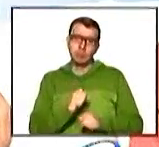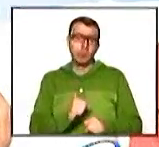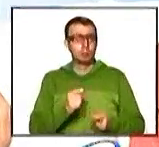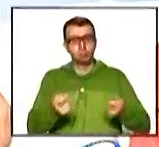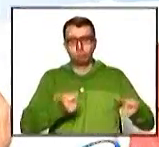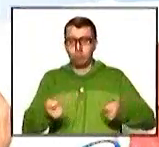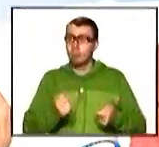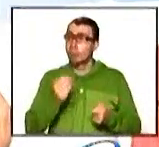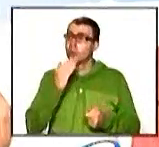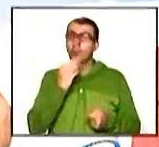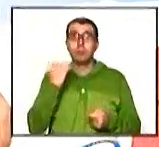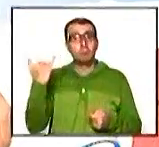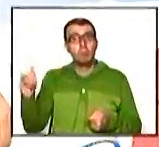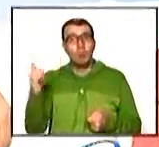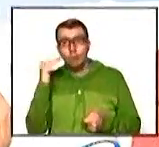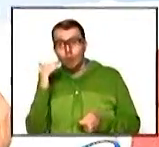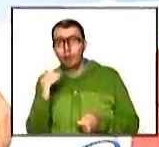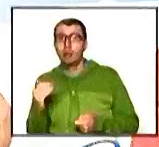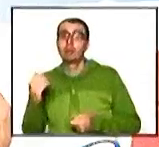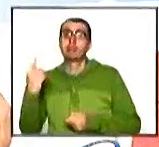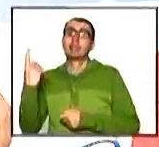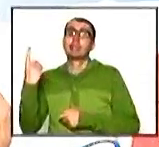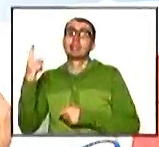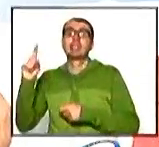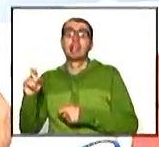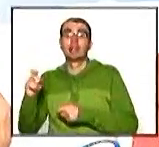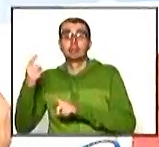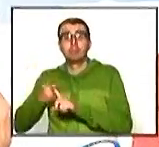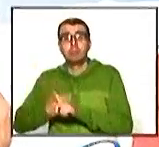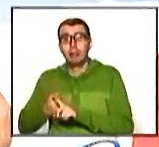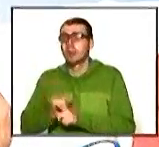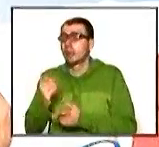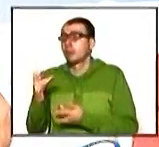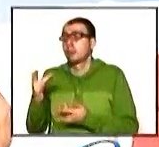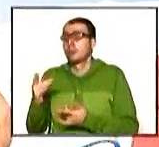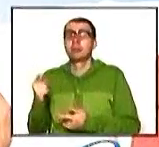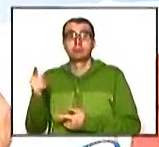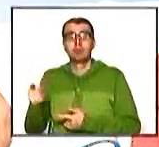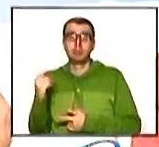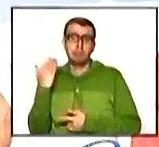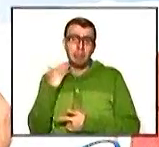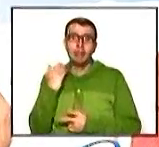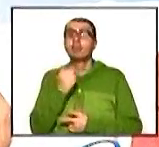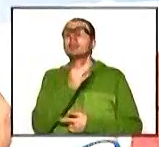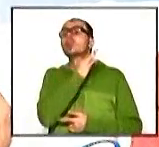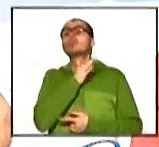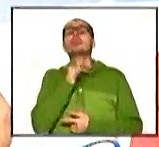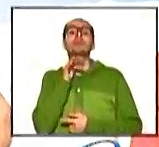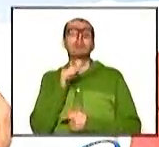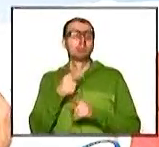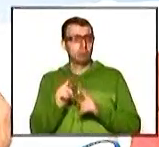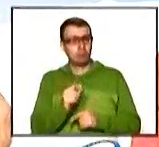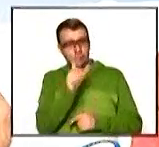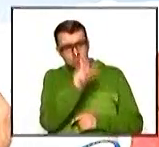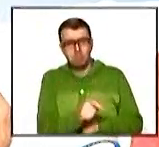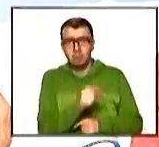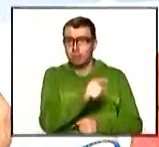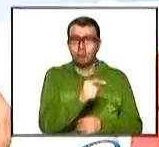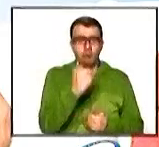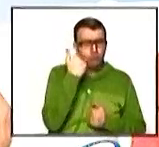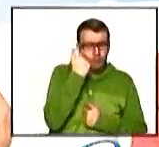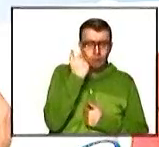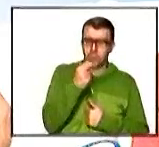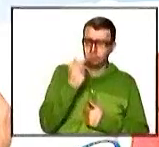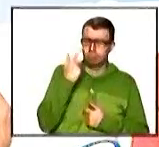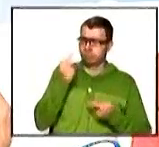tenía una señora 6 meses esperando que le estudien una lesión de tiroides. Pues cuando eso lo puede hacer un patólogo en un momento en la